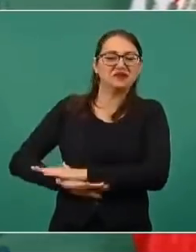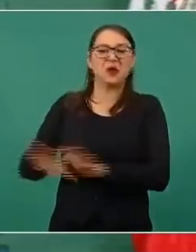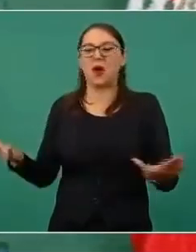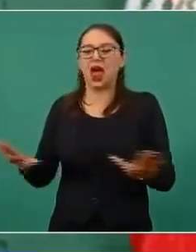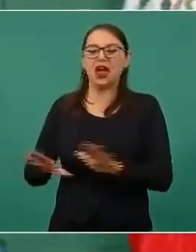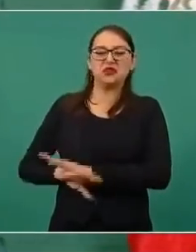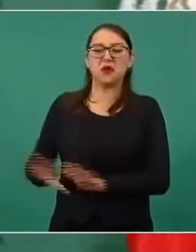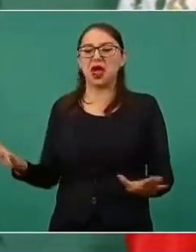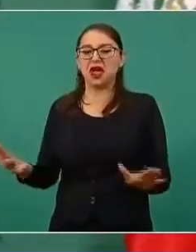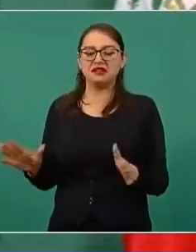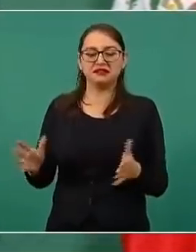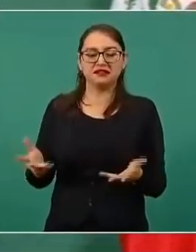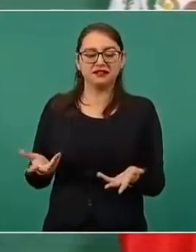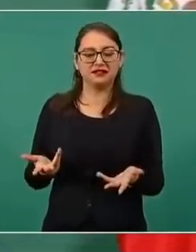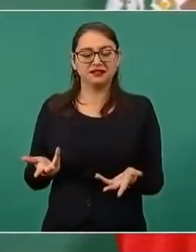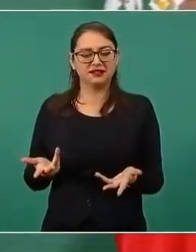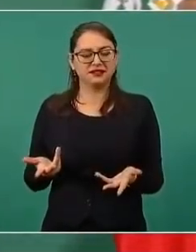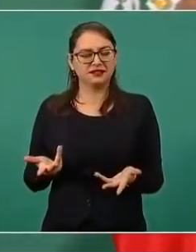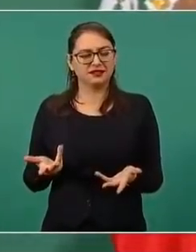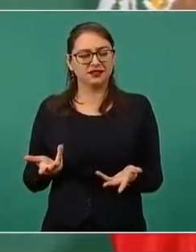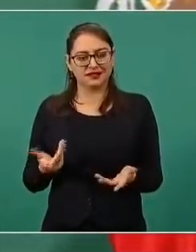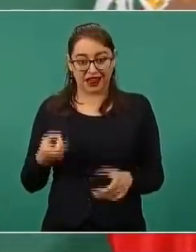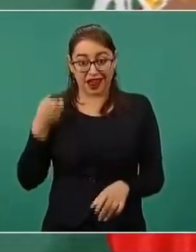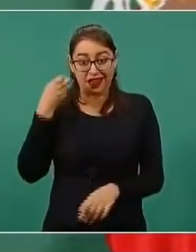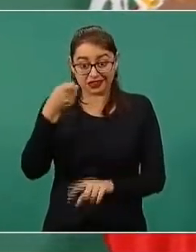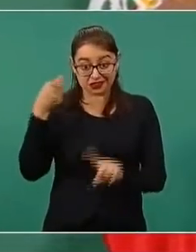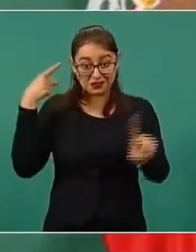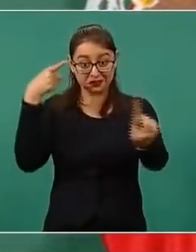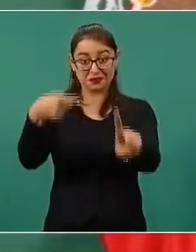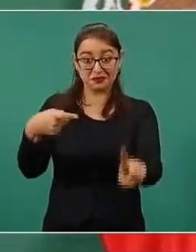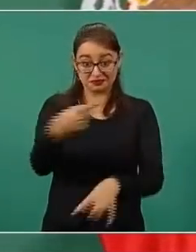eso, iban enfocados a eso.